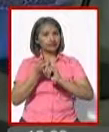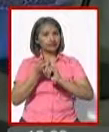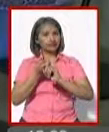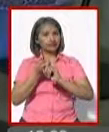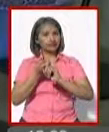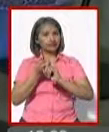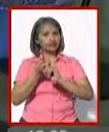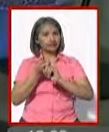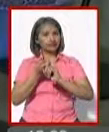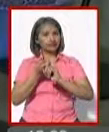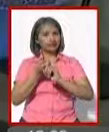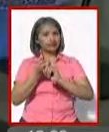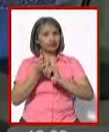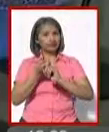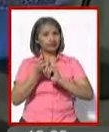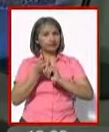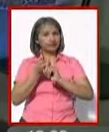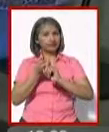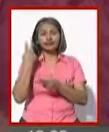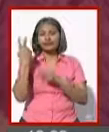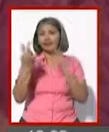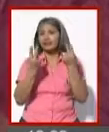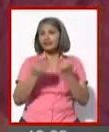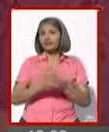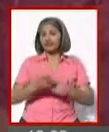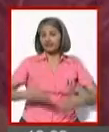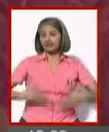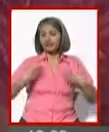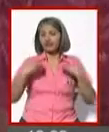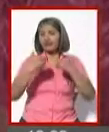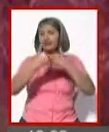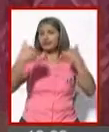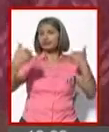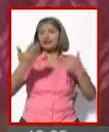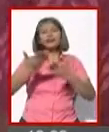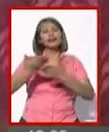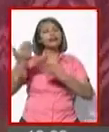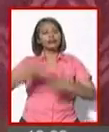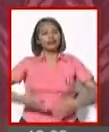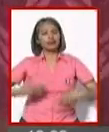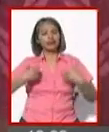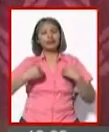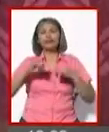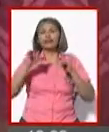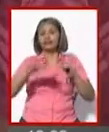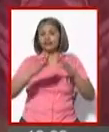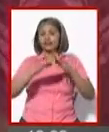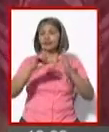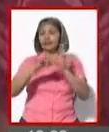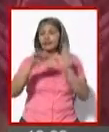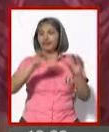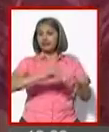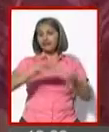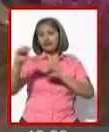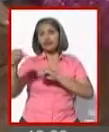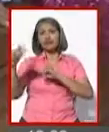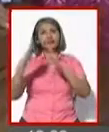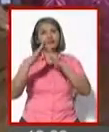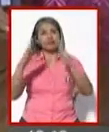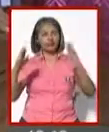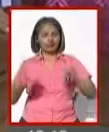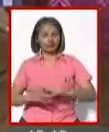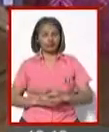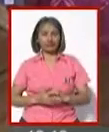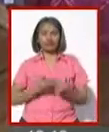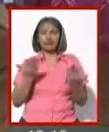siquiera venía, ¿no? Porque ya estaba viviendo por otro lado, antes alquilaba ahí, pero luego se fue a otro lado a alquilar. Ahora ustedes